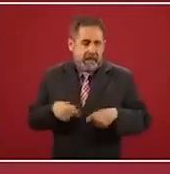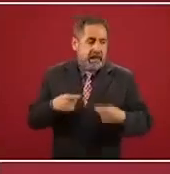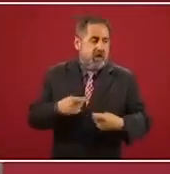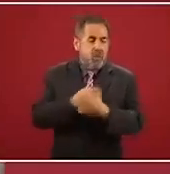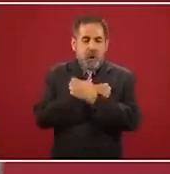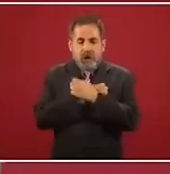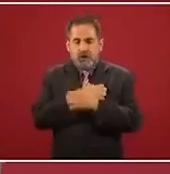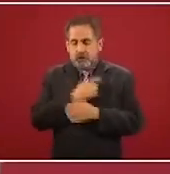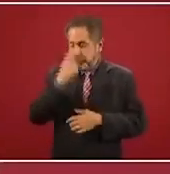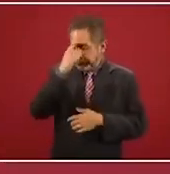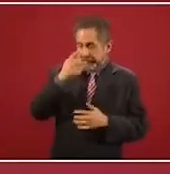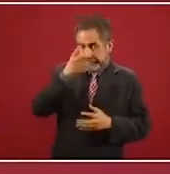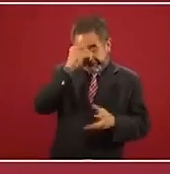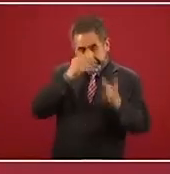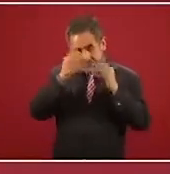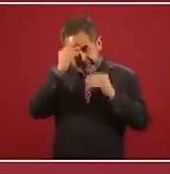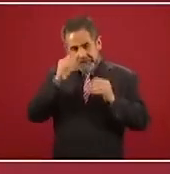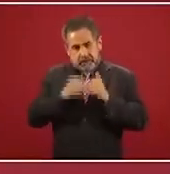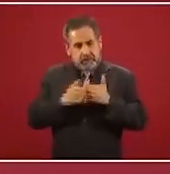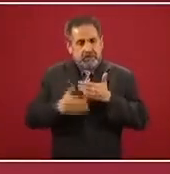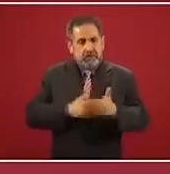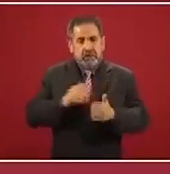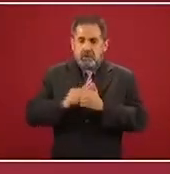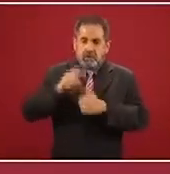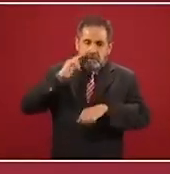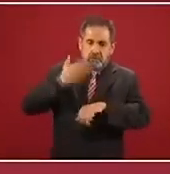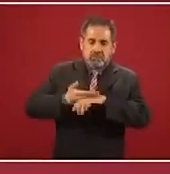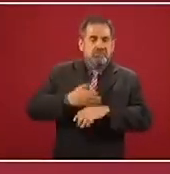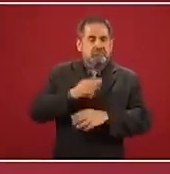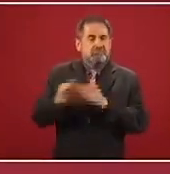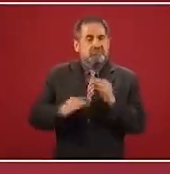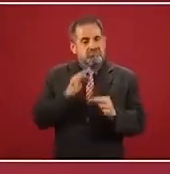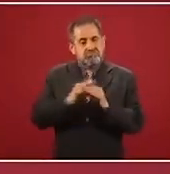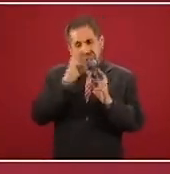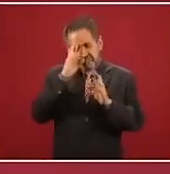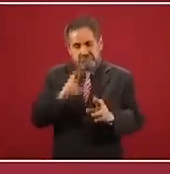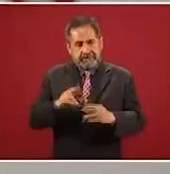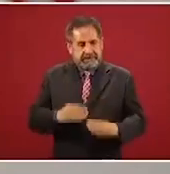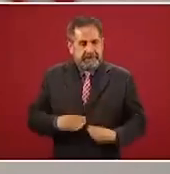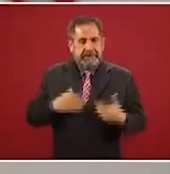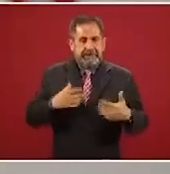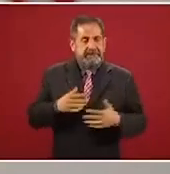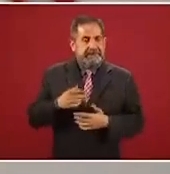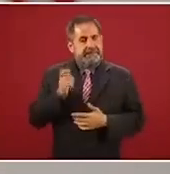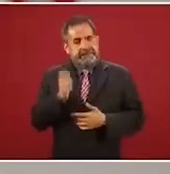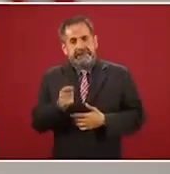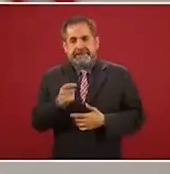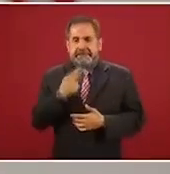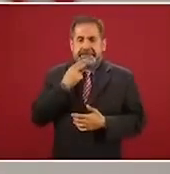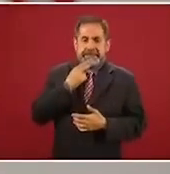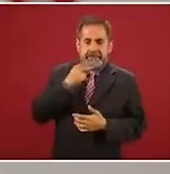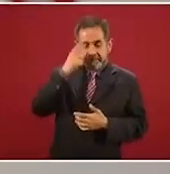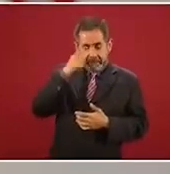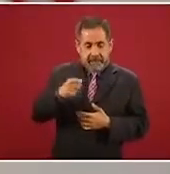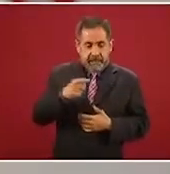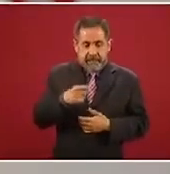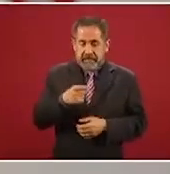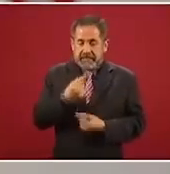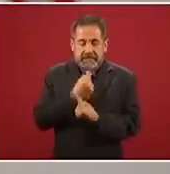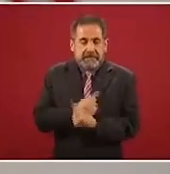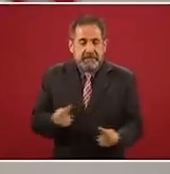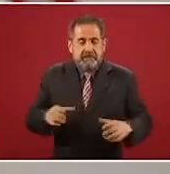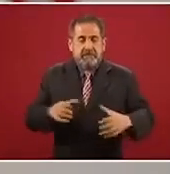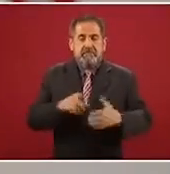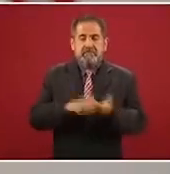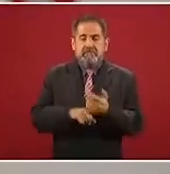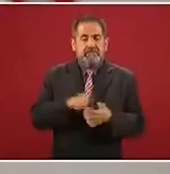emocional y una crianza respetuosa y emocionalmente significativa desde la primera infancia. Esto